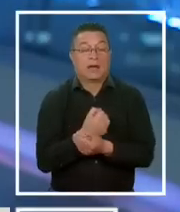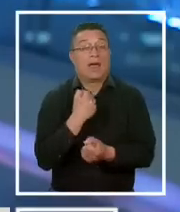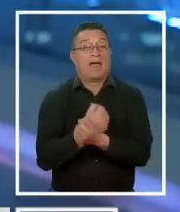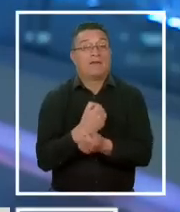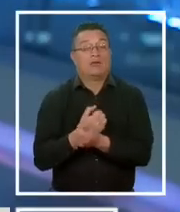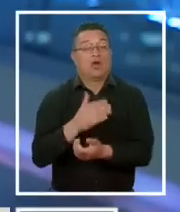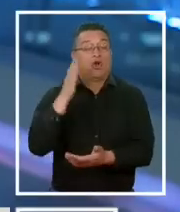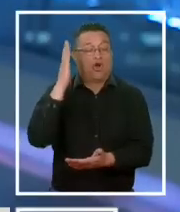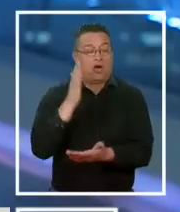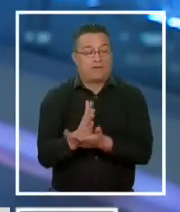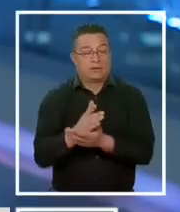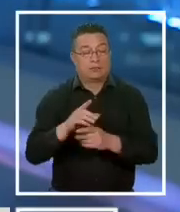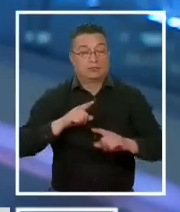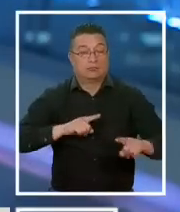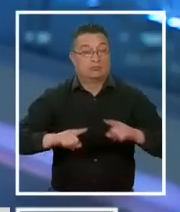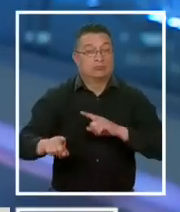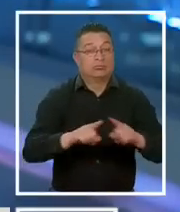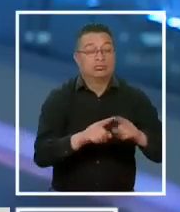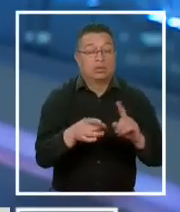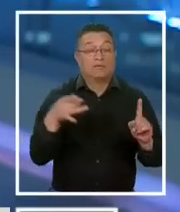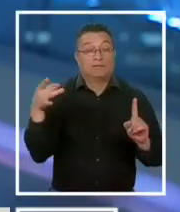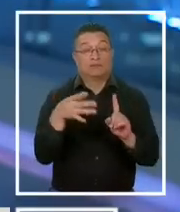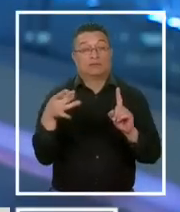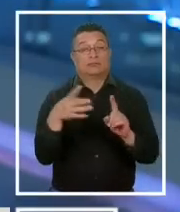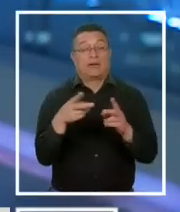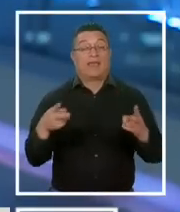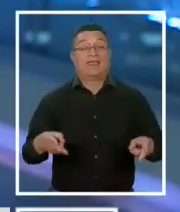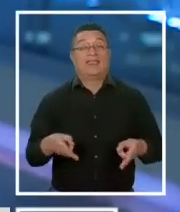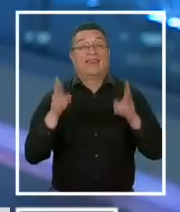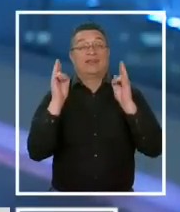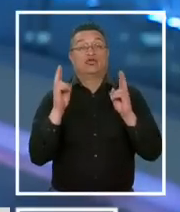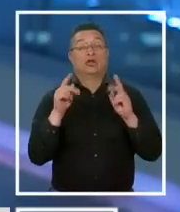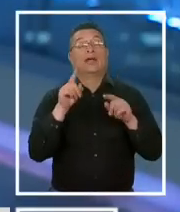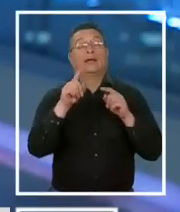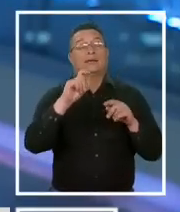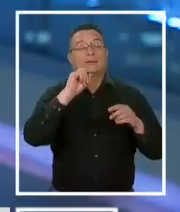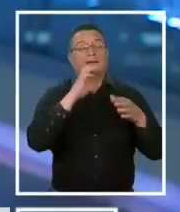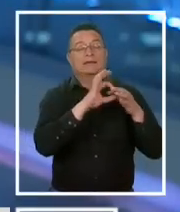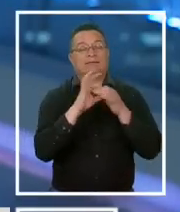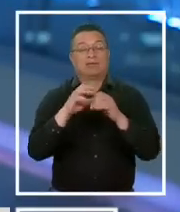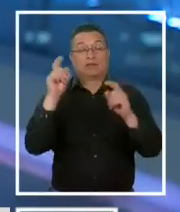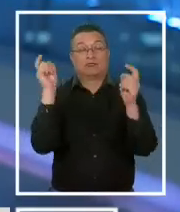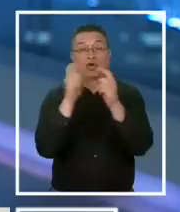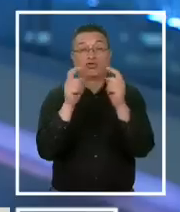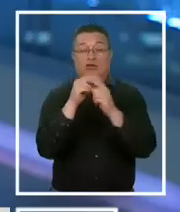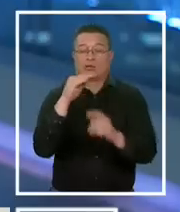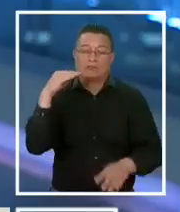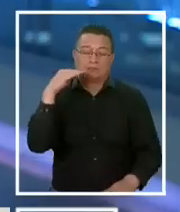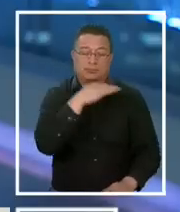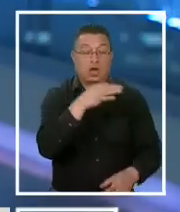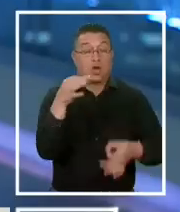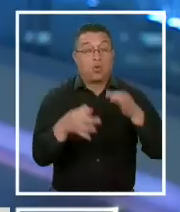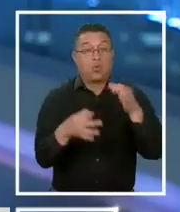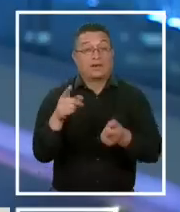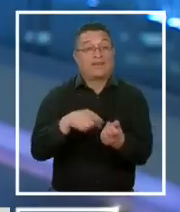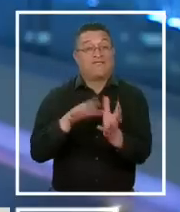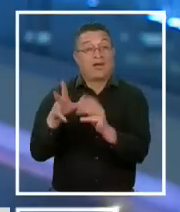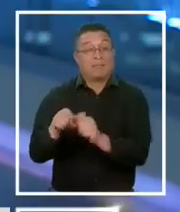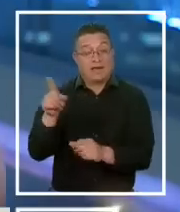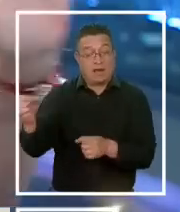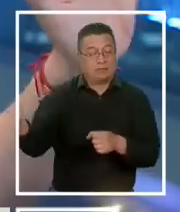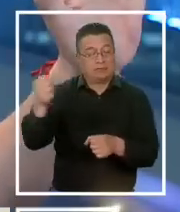tiene la obligación de adoptar ese procedimiento por vulneración de derechos Y eso implica tomar contacto inmediato con el juez de familia de turno